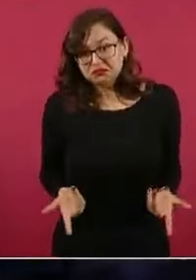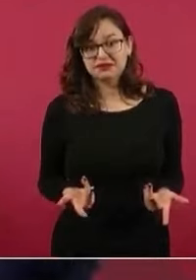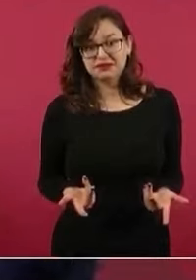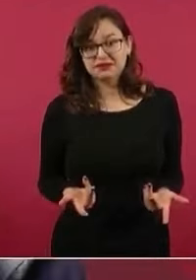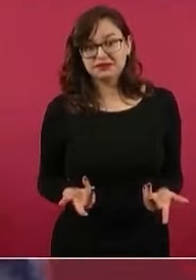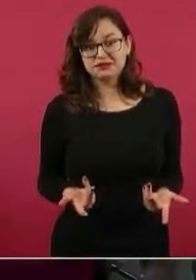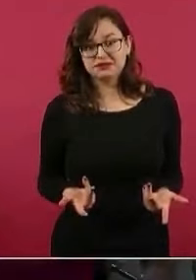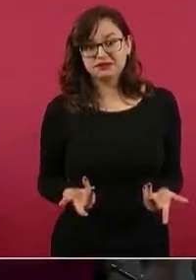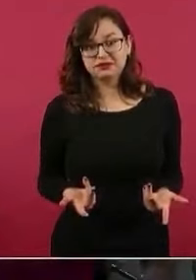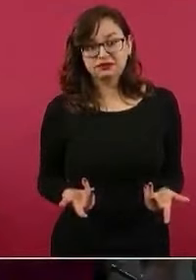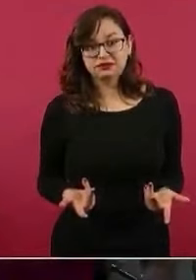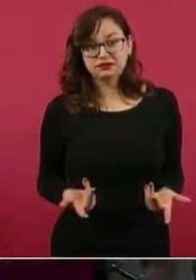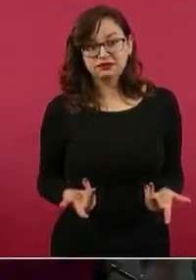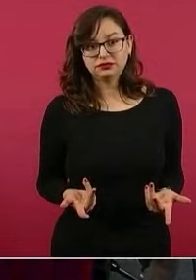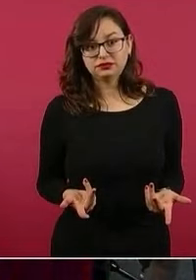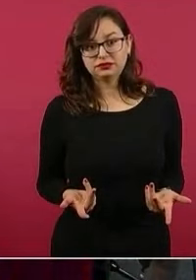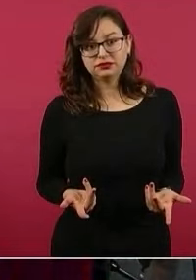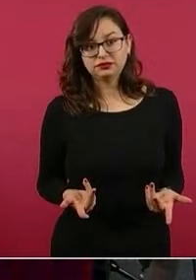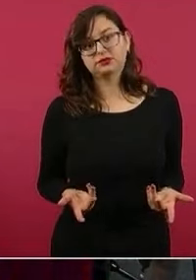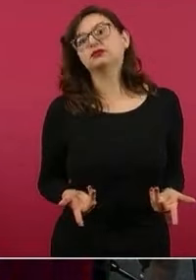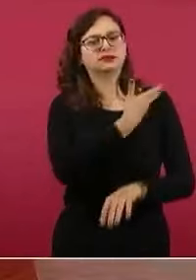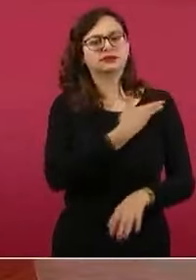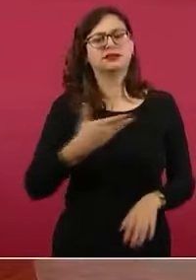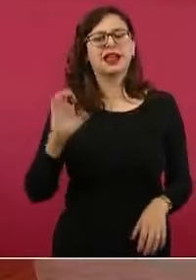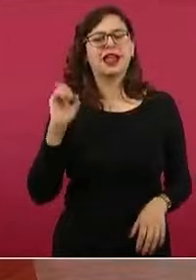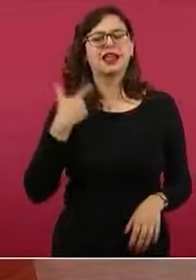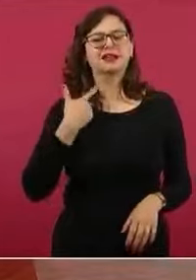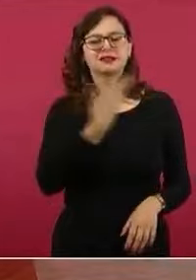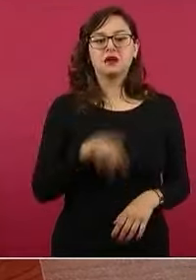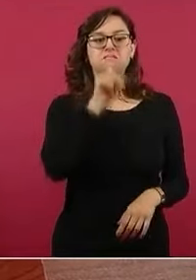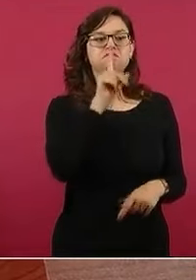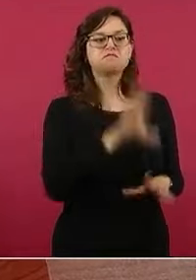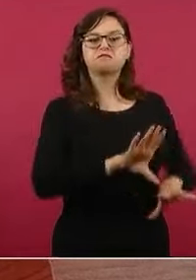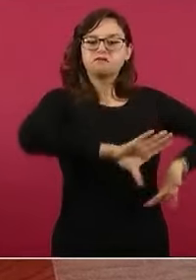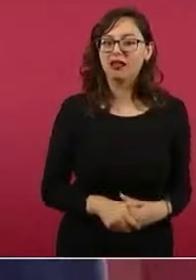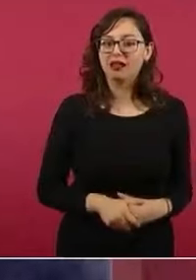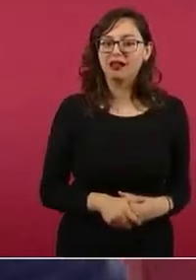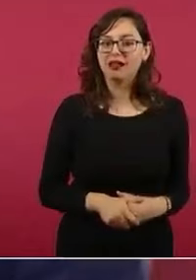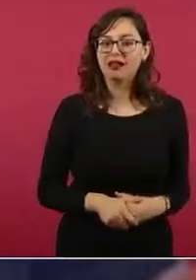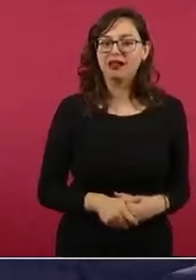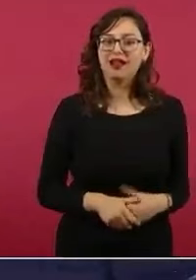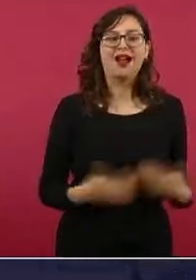si censuraron al presidente de Estados Unidos ya cuando iba de salida?